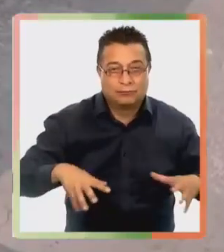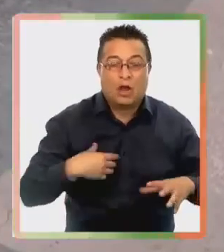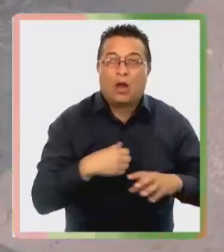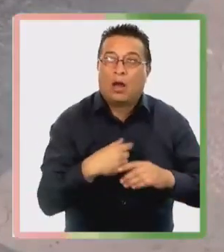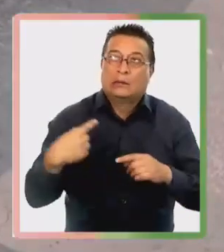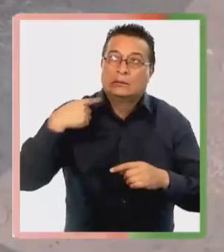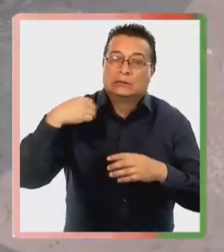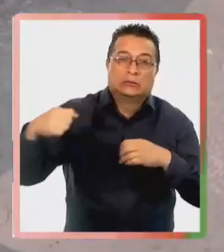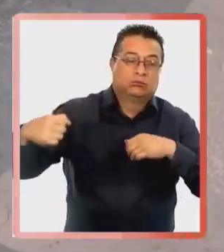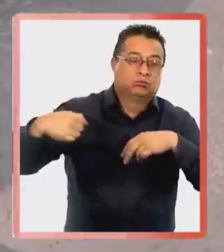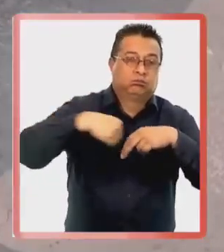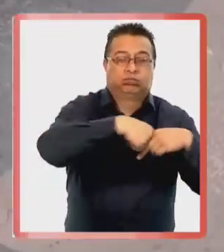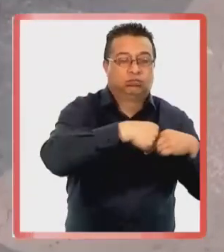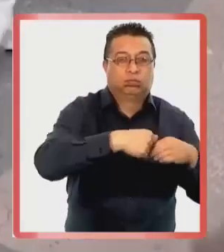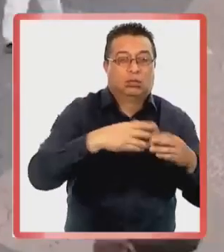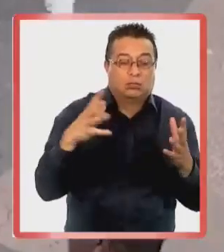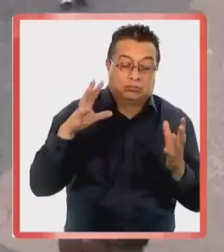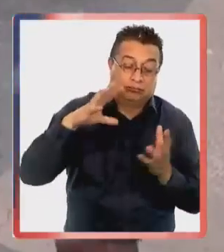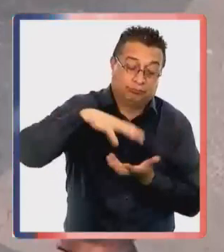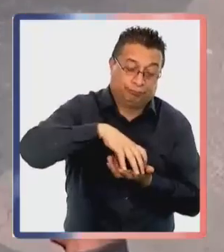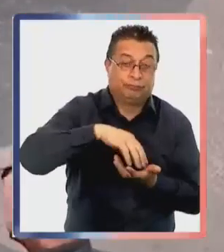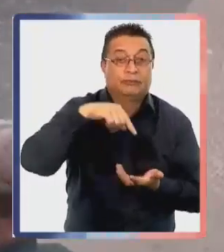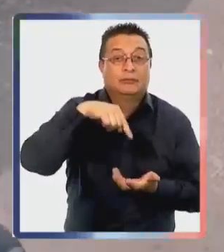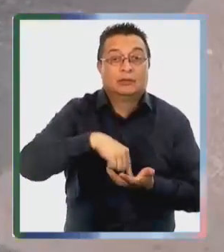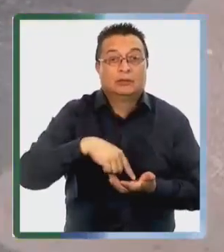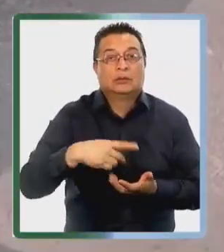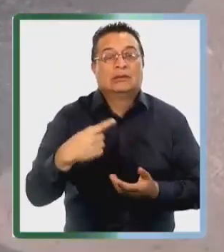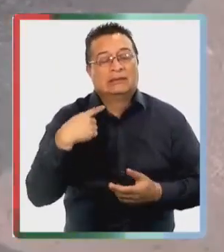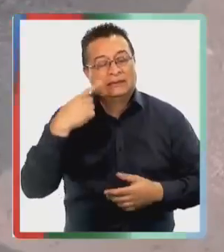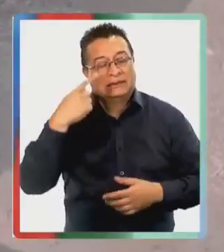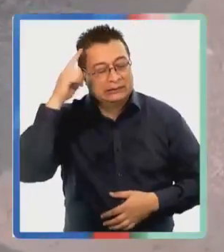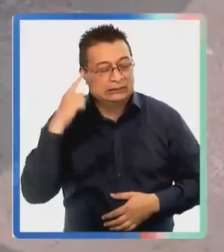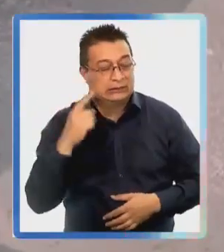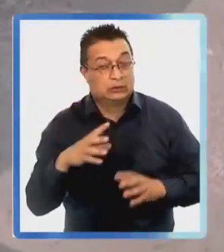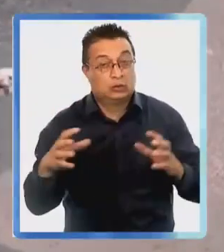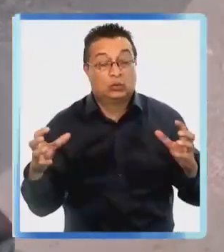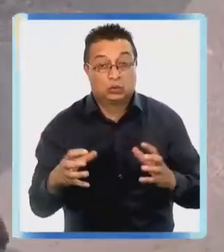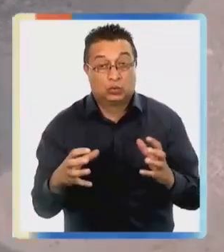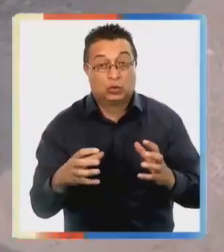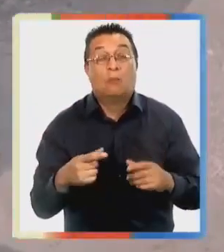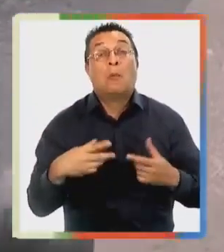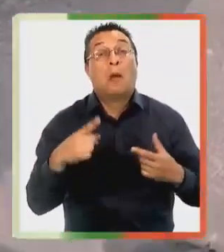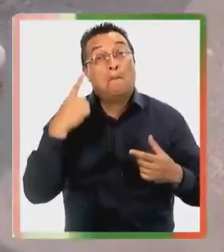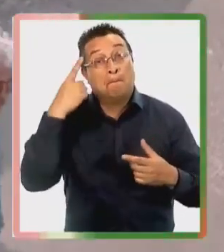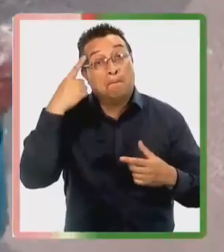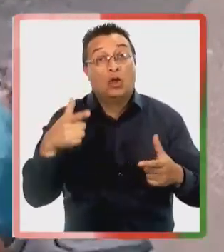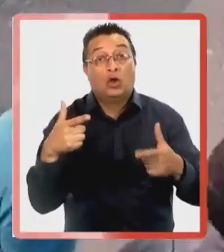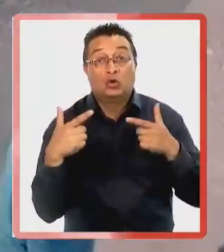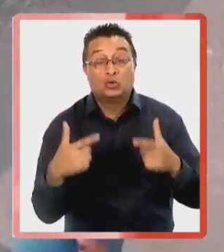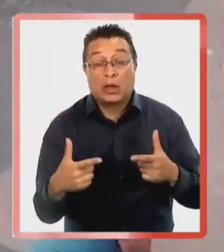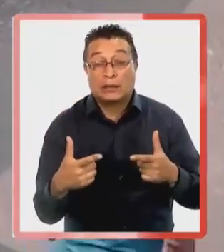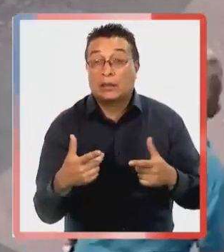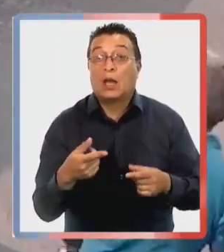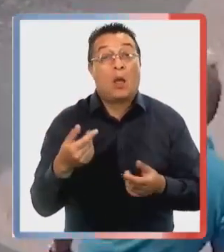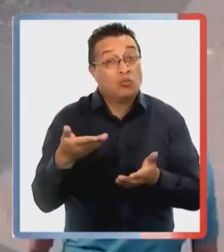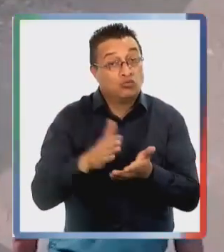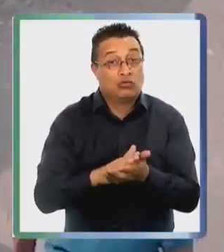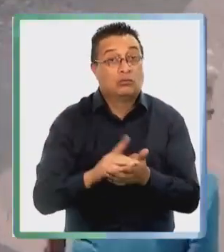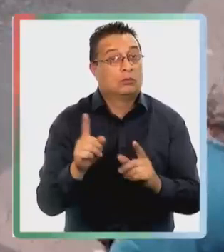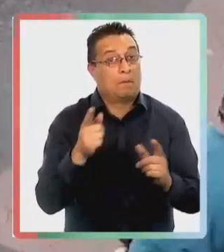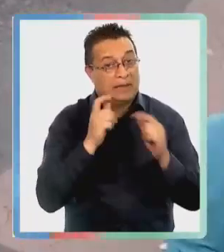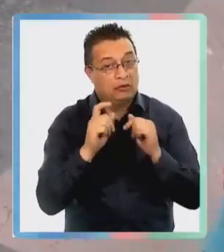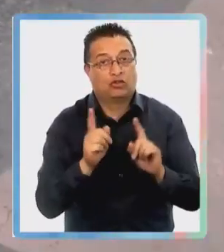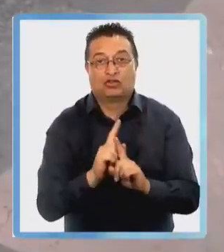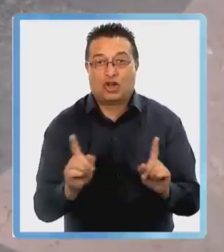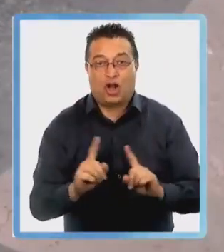lesiones, aunque afortunadamente está fuera de riesgo vital. La Secretaría de Transportes dijo que están recabando antecedentes para